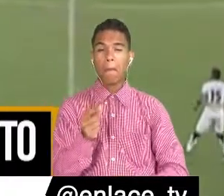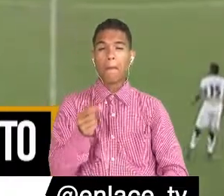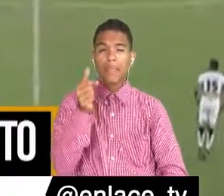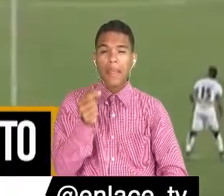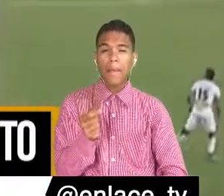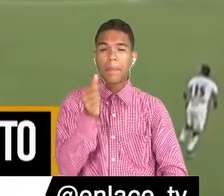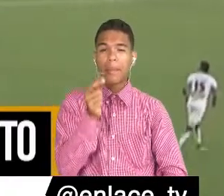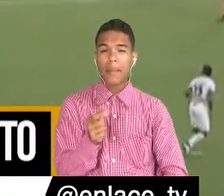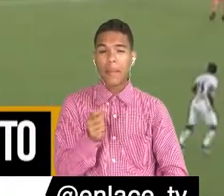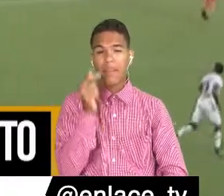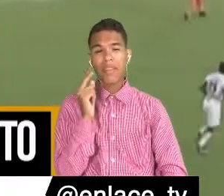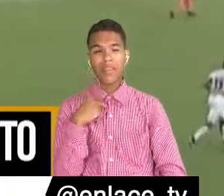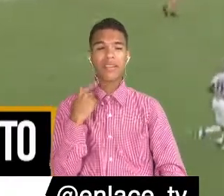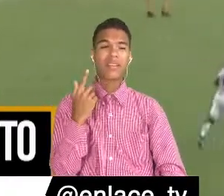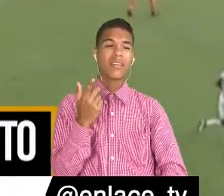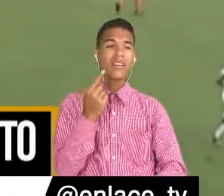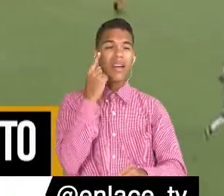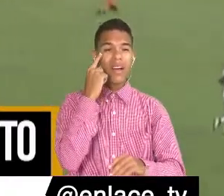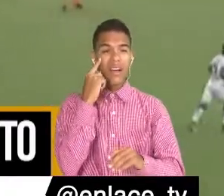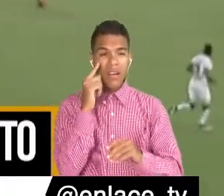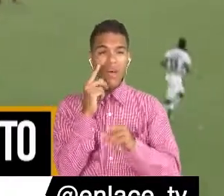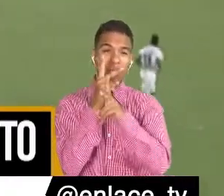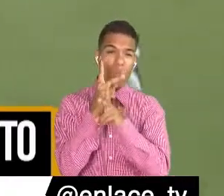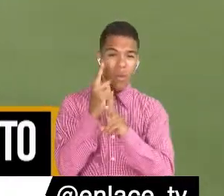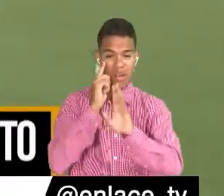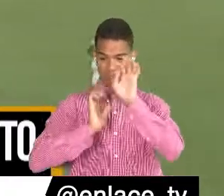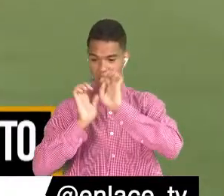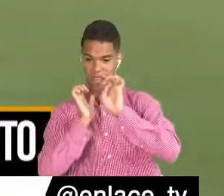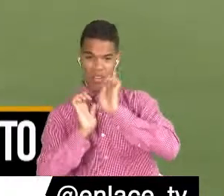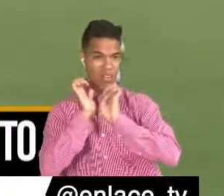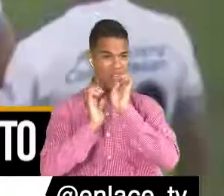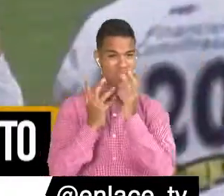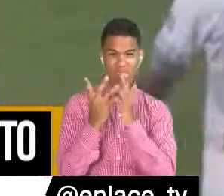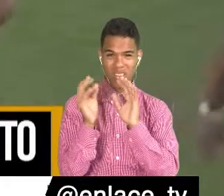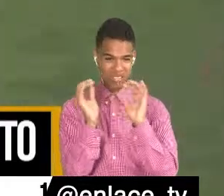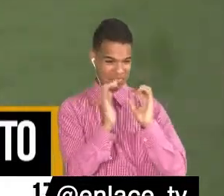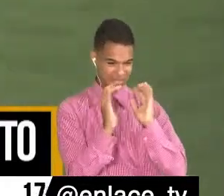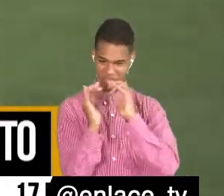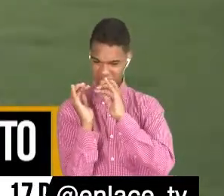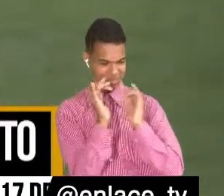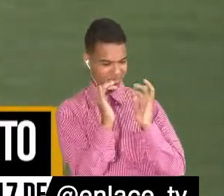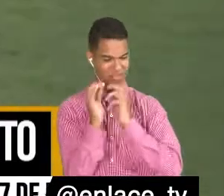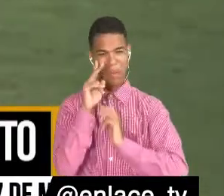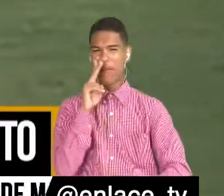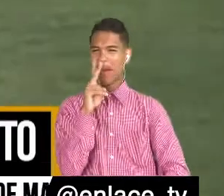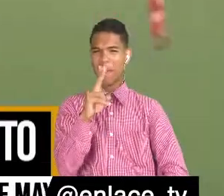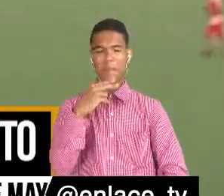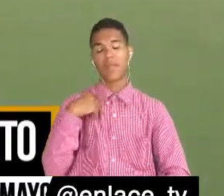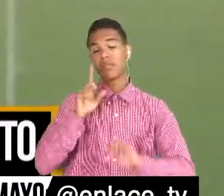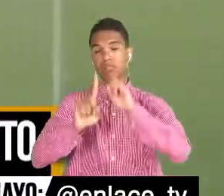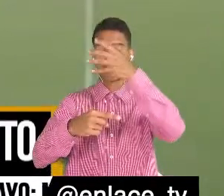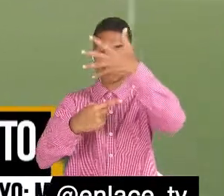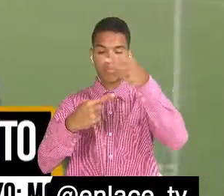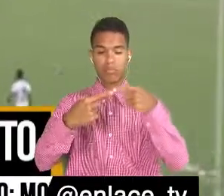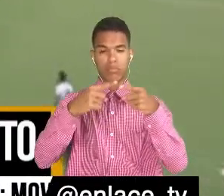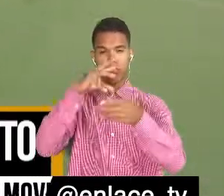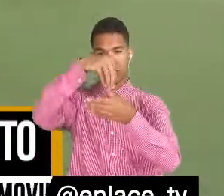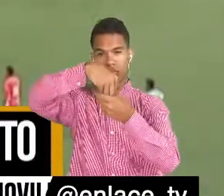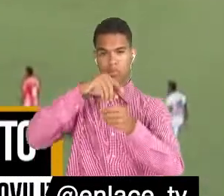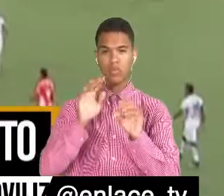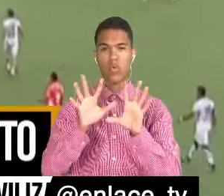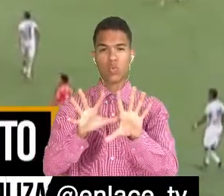pues prevaleció el cuidado de las dos escuadras en la zona defensiva. Un 0-0 que favorece a Alianza Petrolera, que ahora está entre los 8 ubicado en el quinto puesto